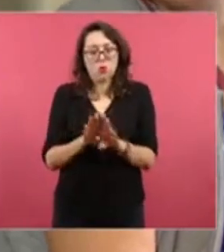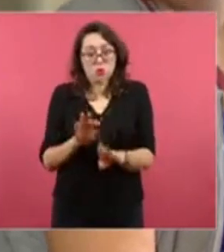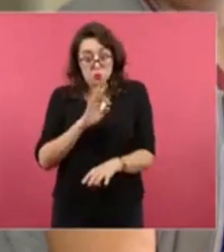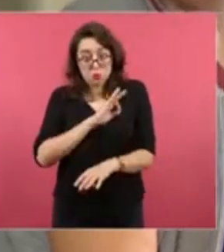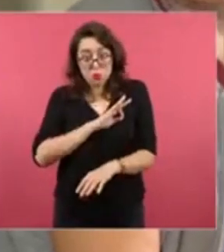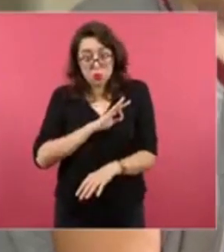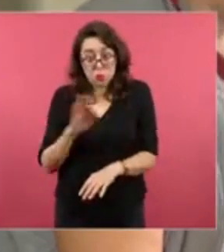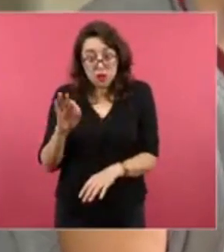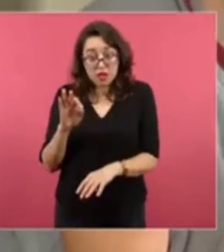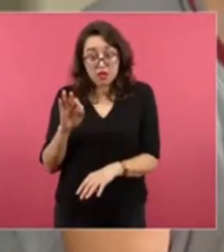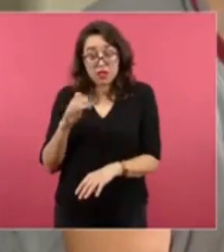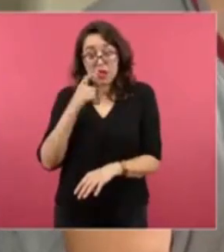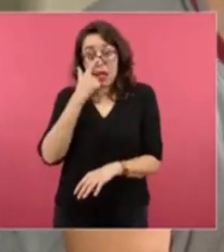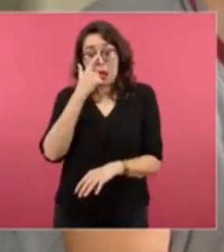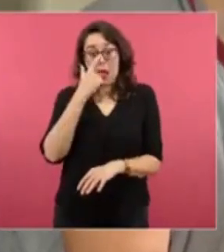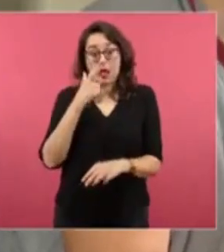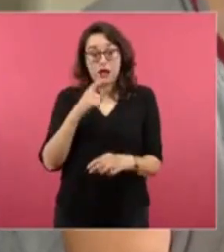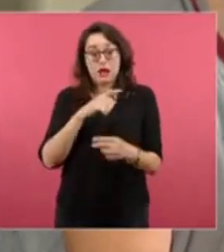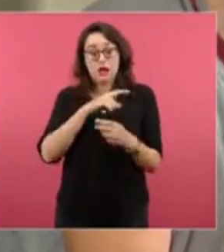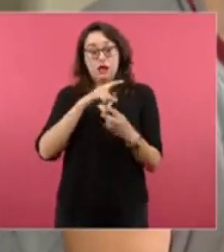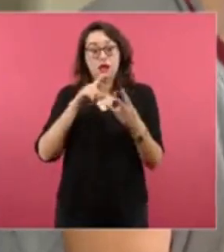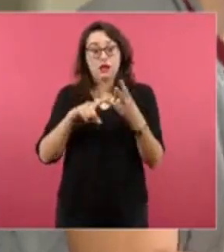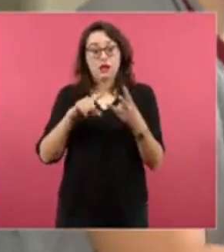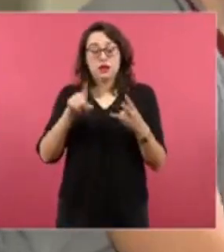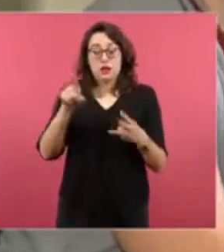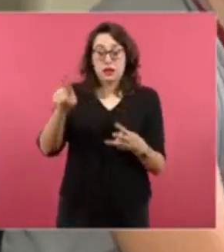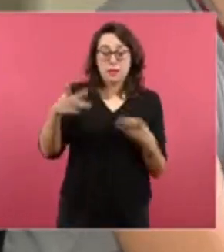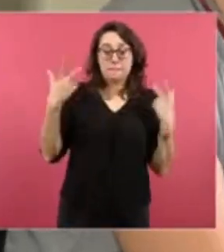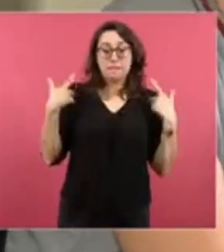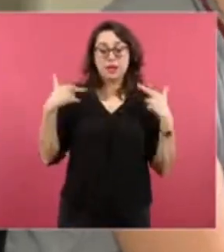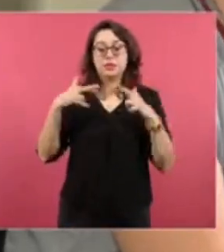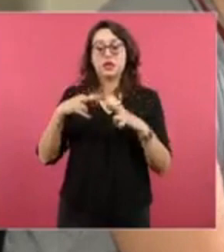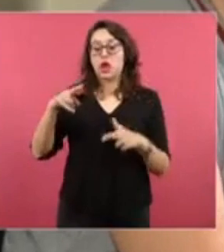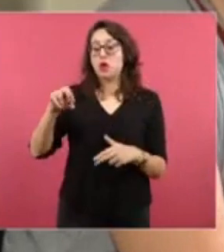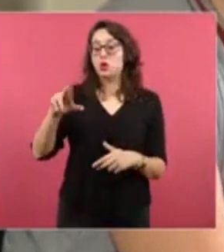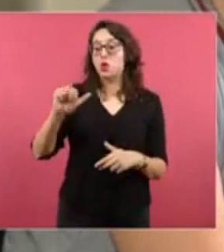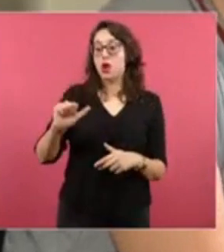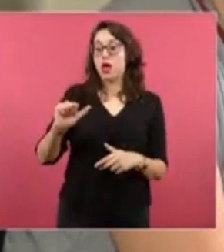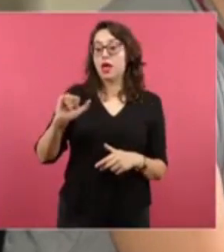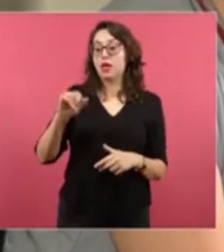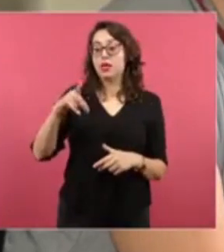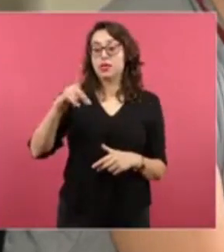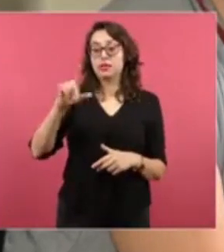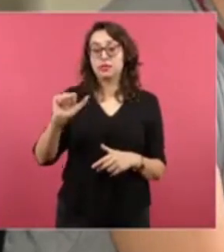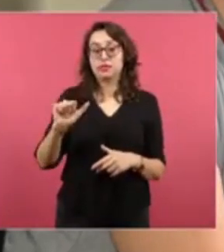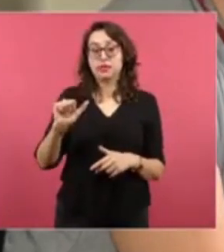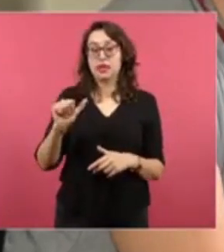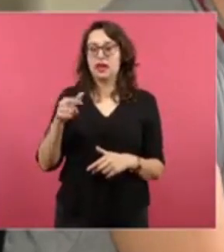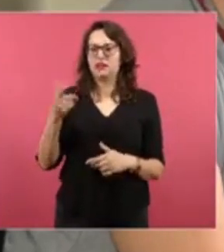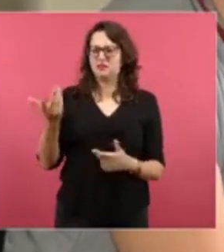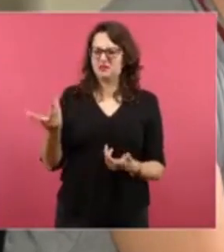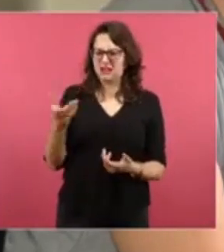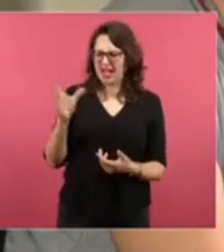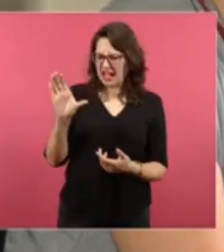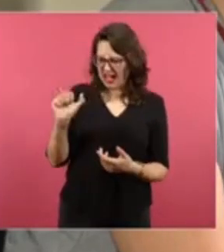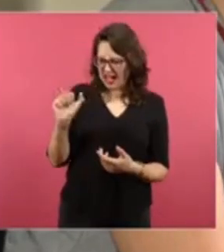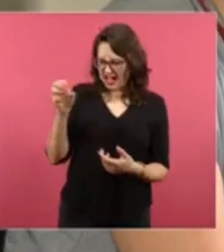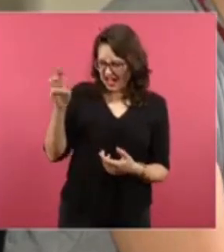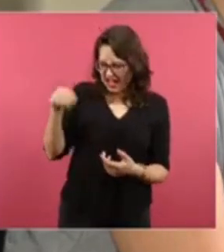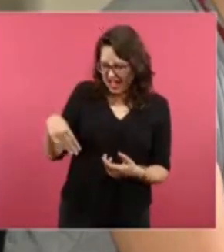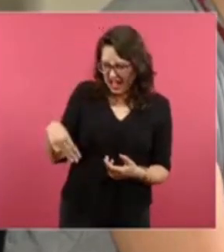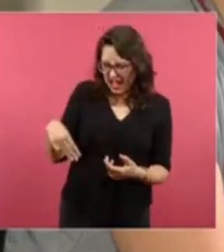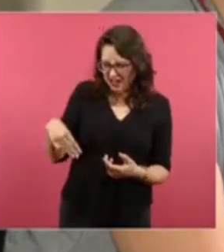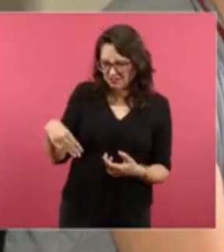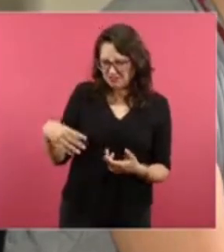Y no sé, a la maestra Nora Hilda, si nos pueda dar como un ejemplo de los centros de atención múltiple,